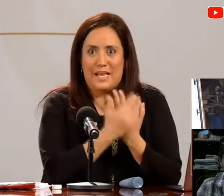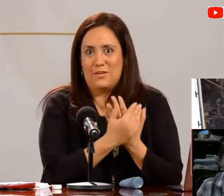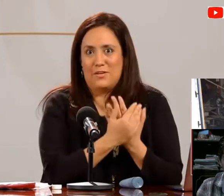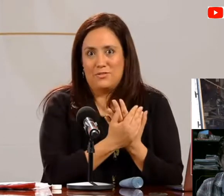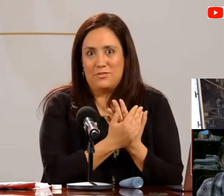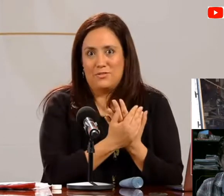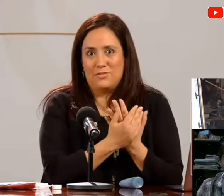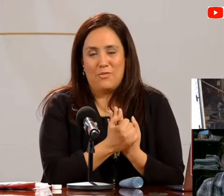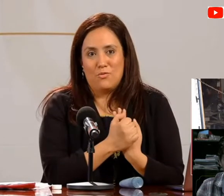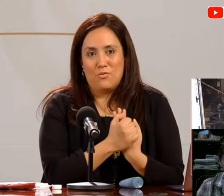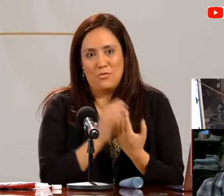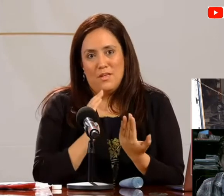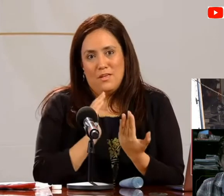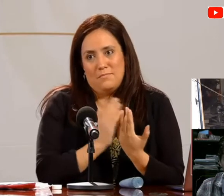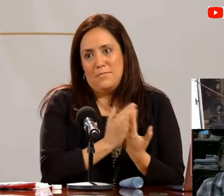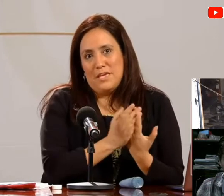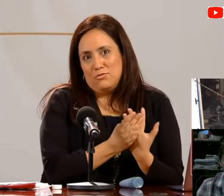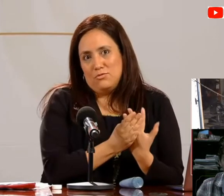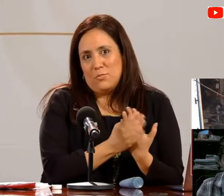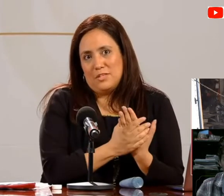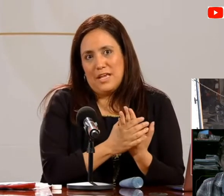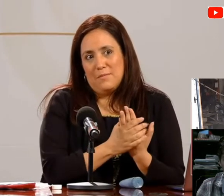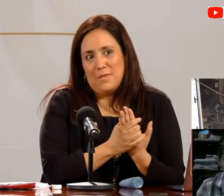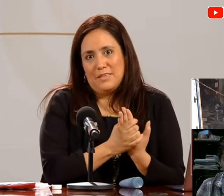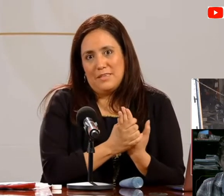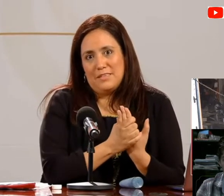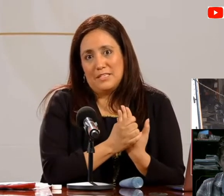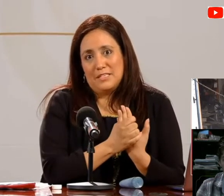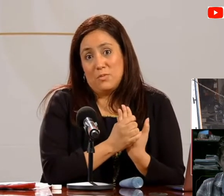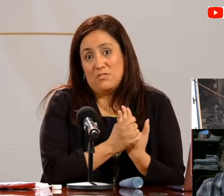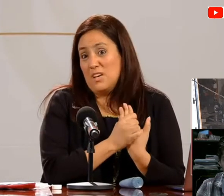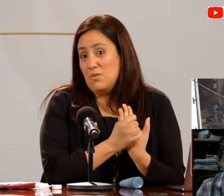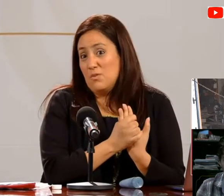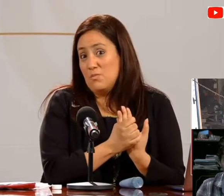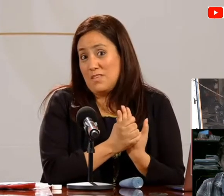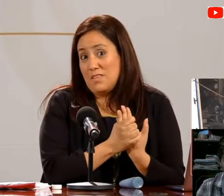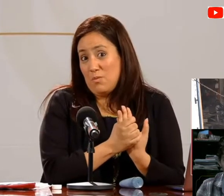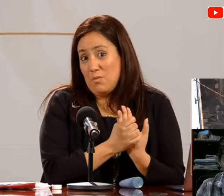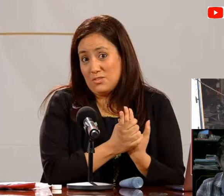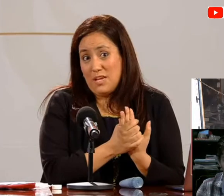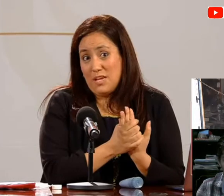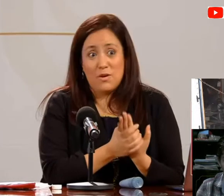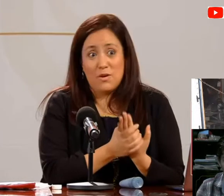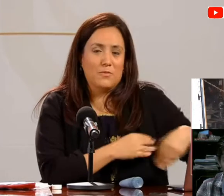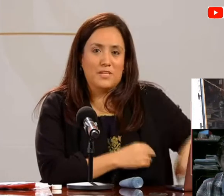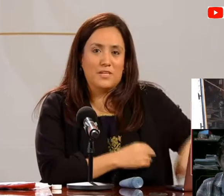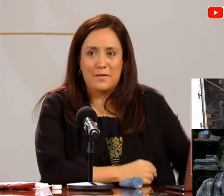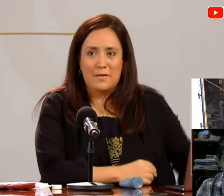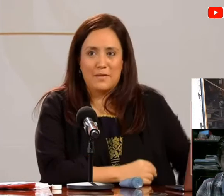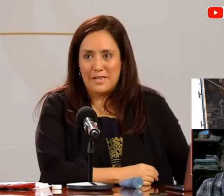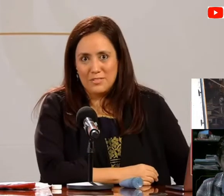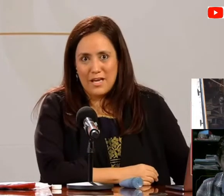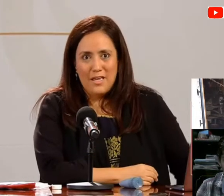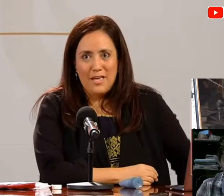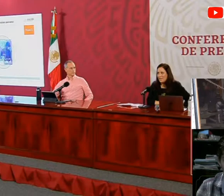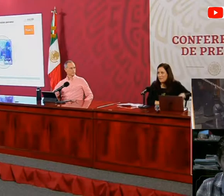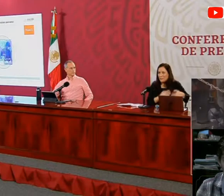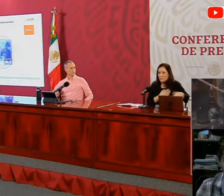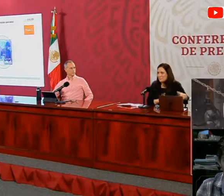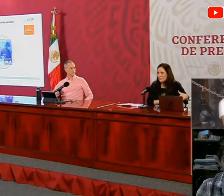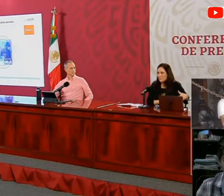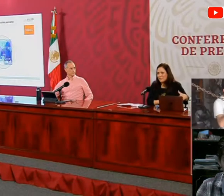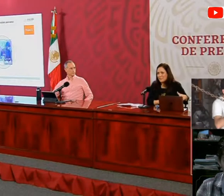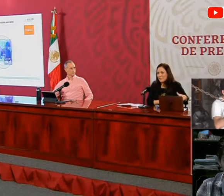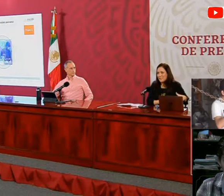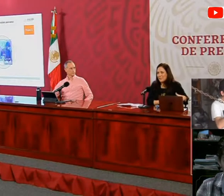estar contaminado con virus potencialmente en esta superficie húmeda y porosa, y luego me lo voy a llevar a la bolsa, lo voy a